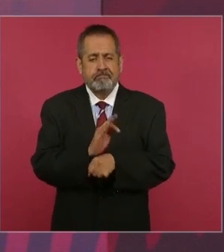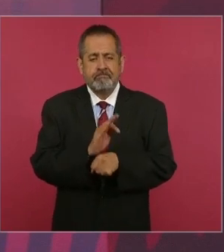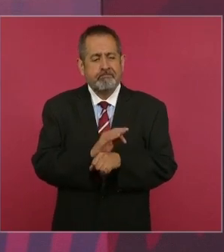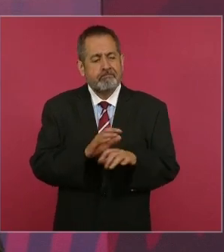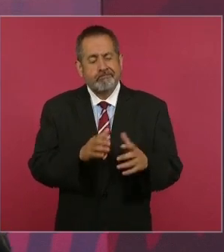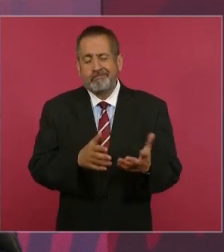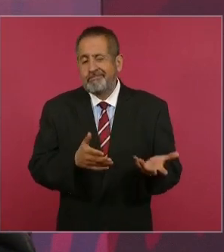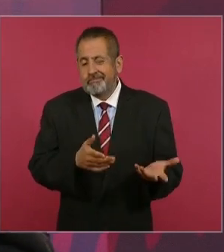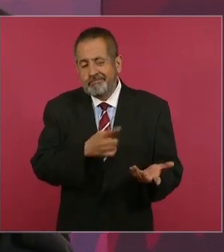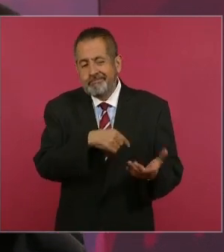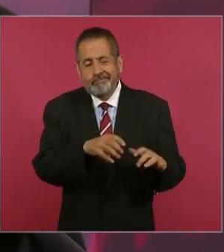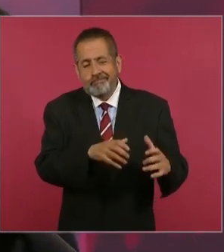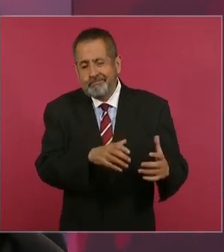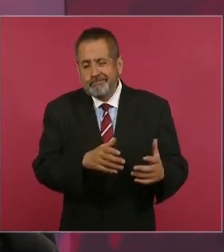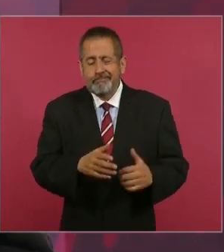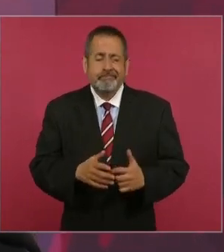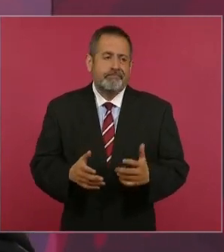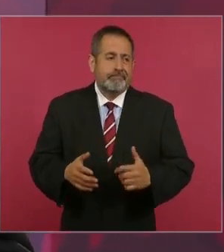son